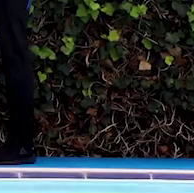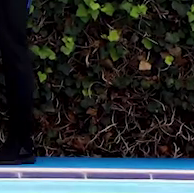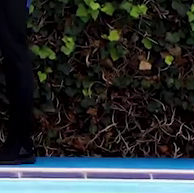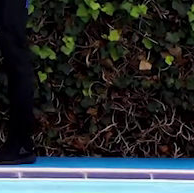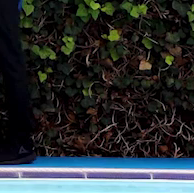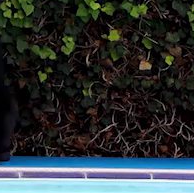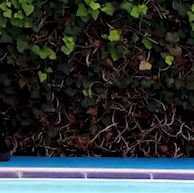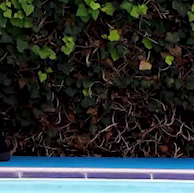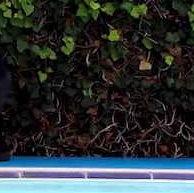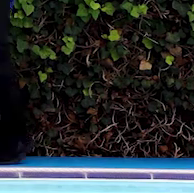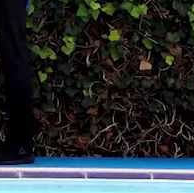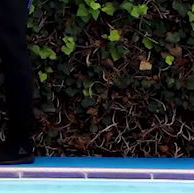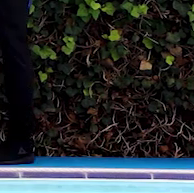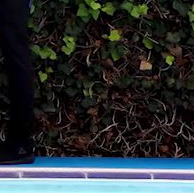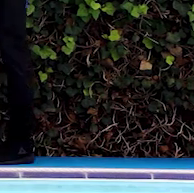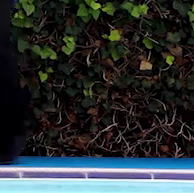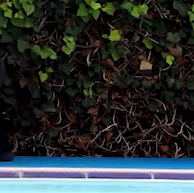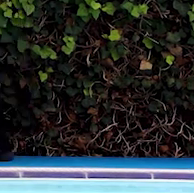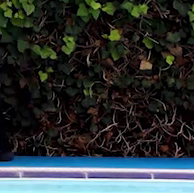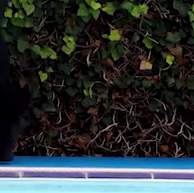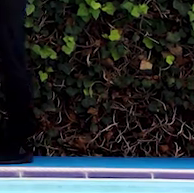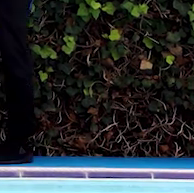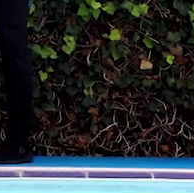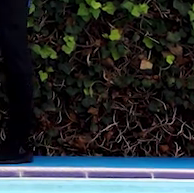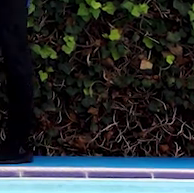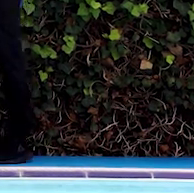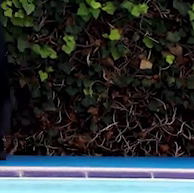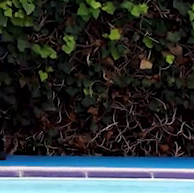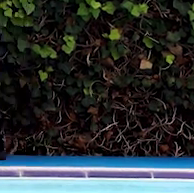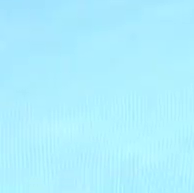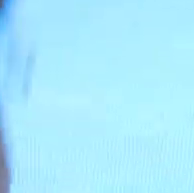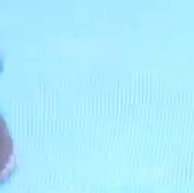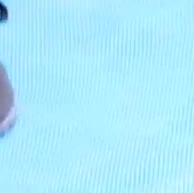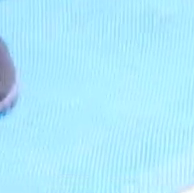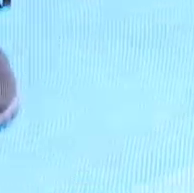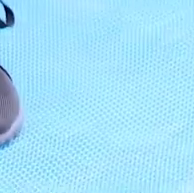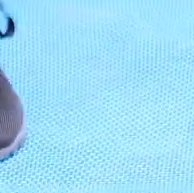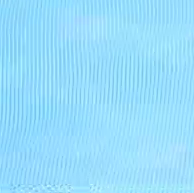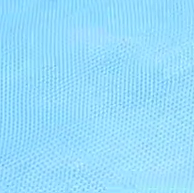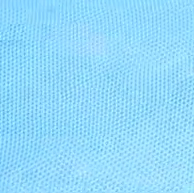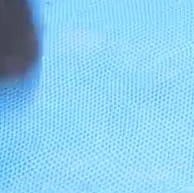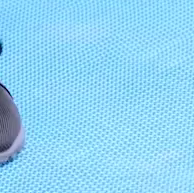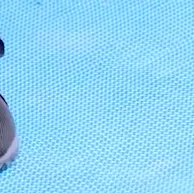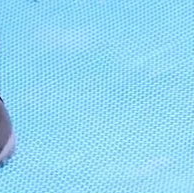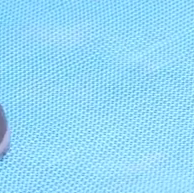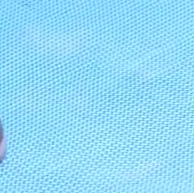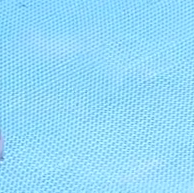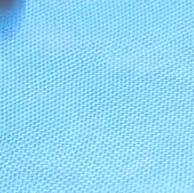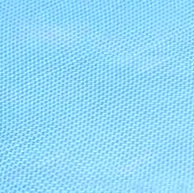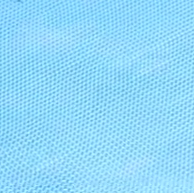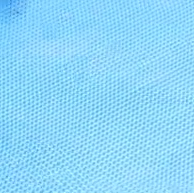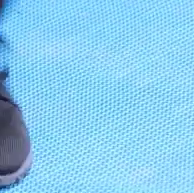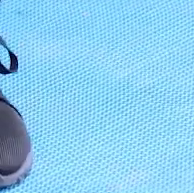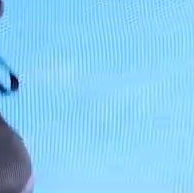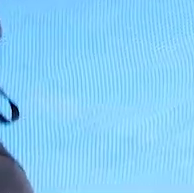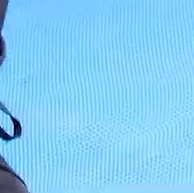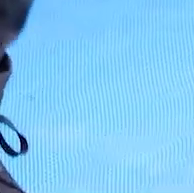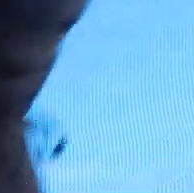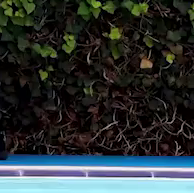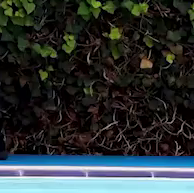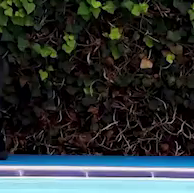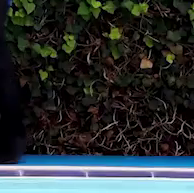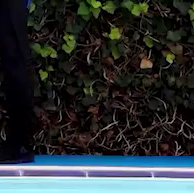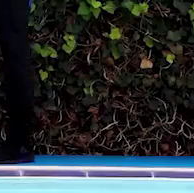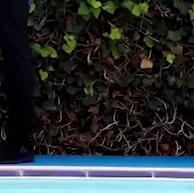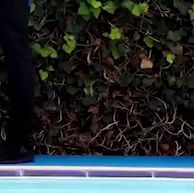que peguen nuestras manos y vamos a alternar derecha izquierda derecha izquierda muy bien falta un poquito más